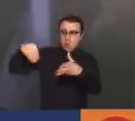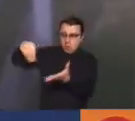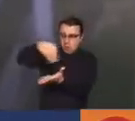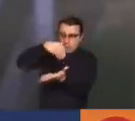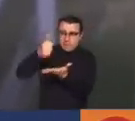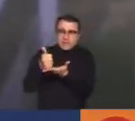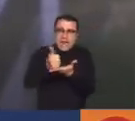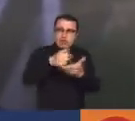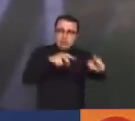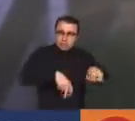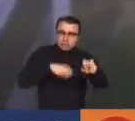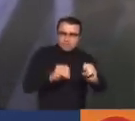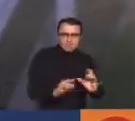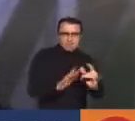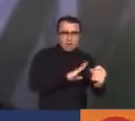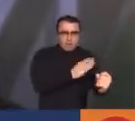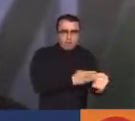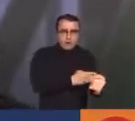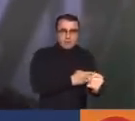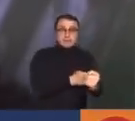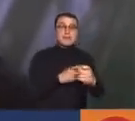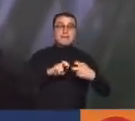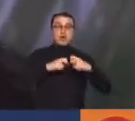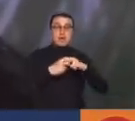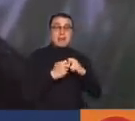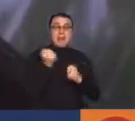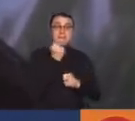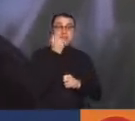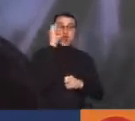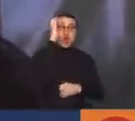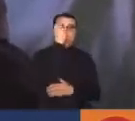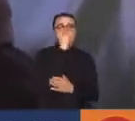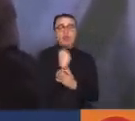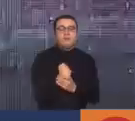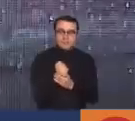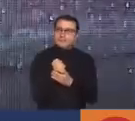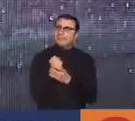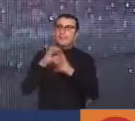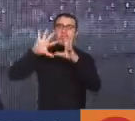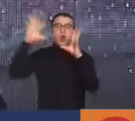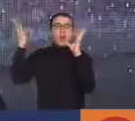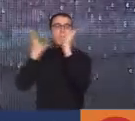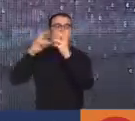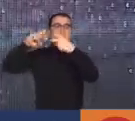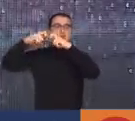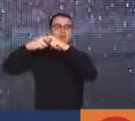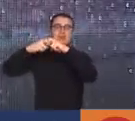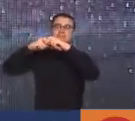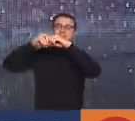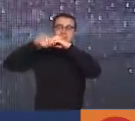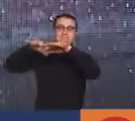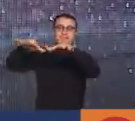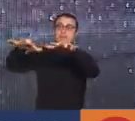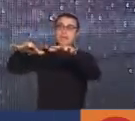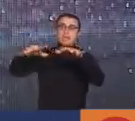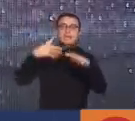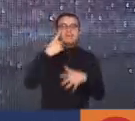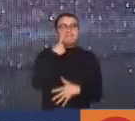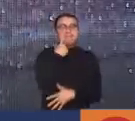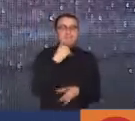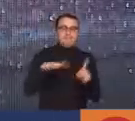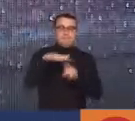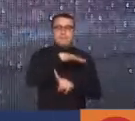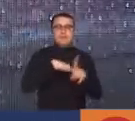problema mundial, la caída del peso, pues hizo que las condiciones para una familia